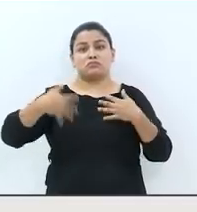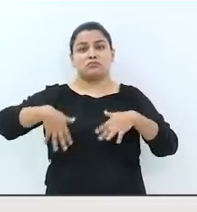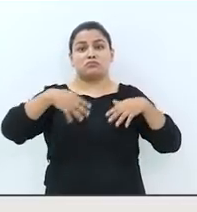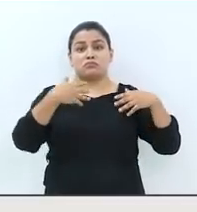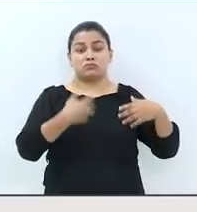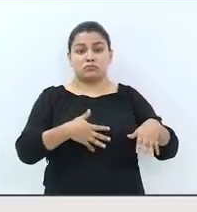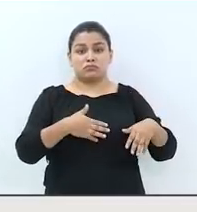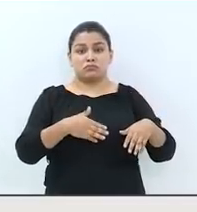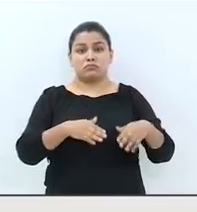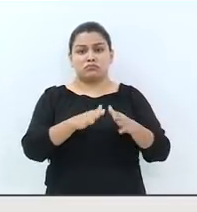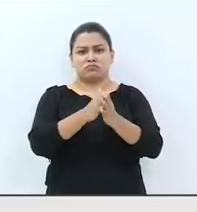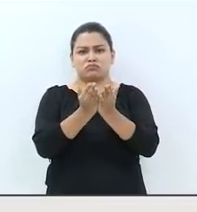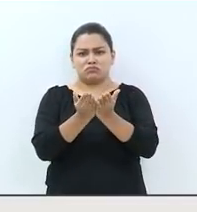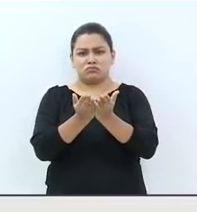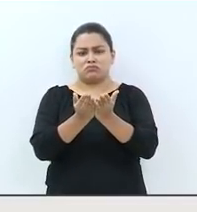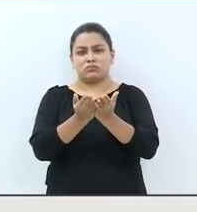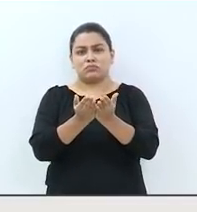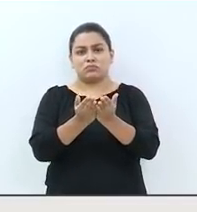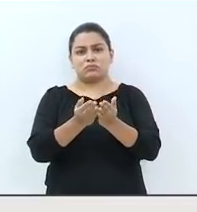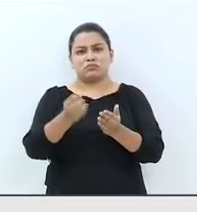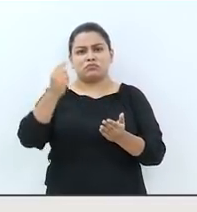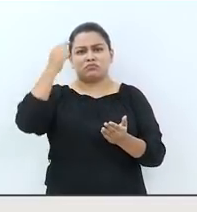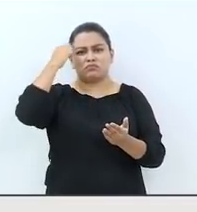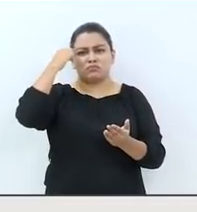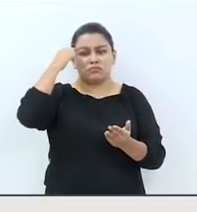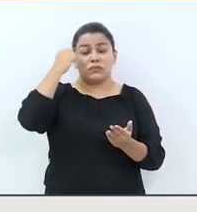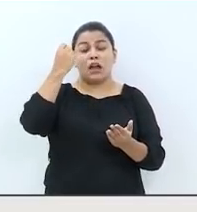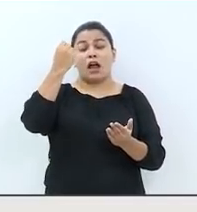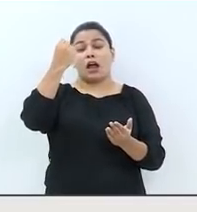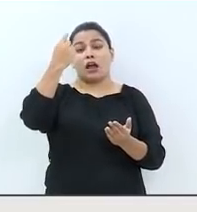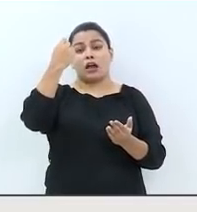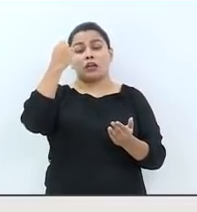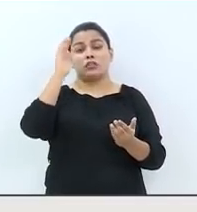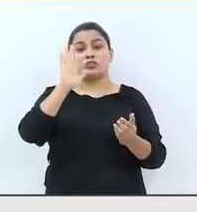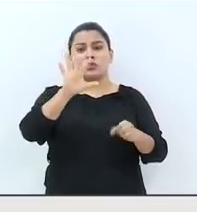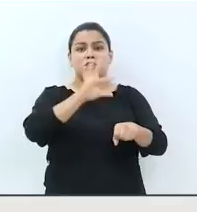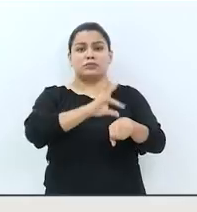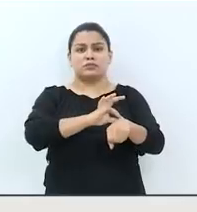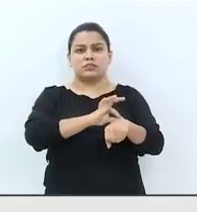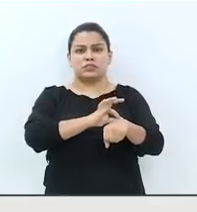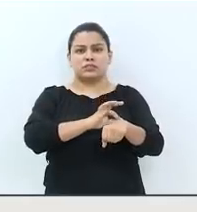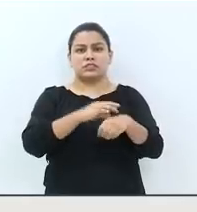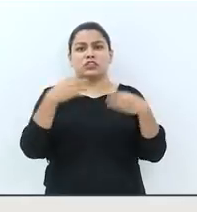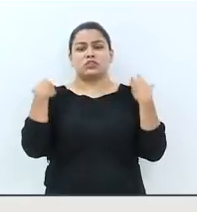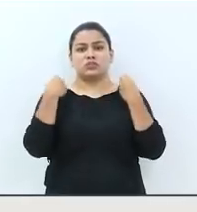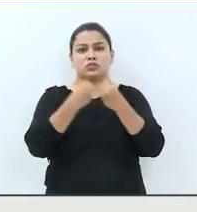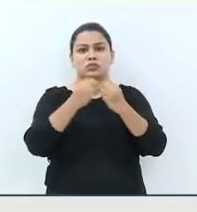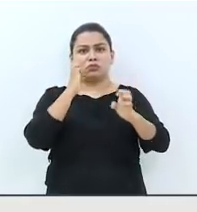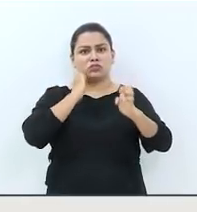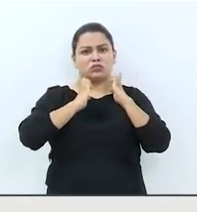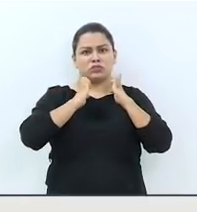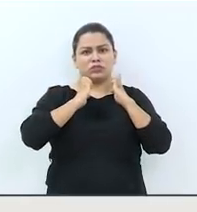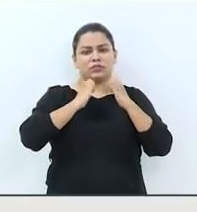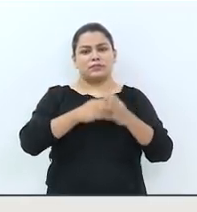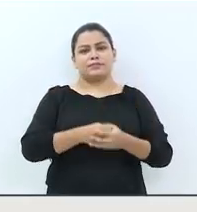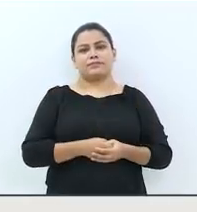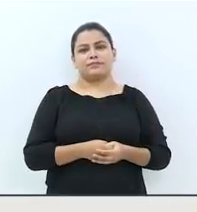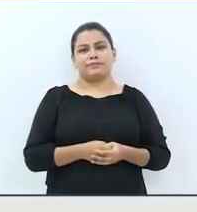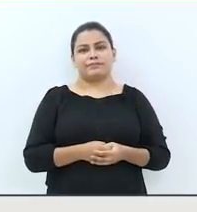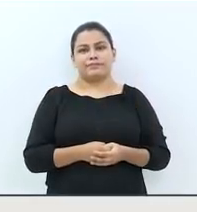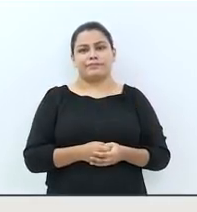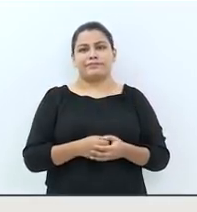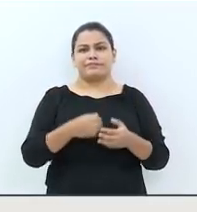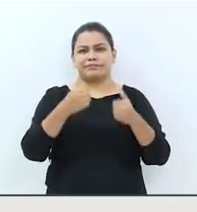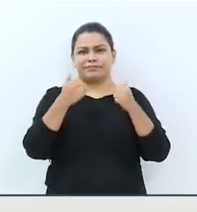portafolio reflexivo, ¿verdad?, sobre experiencias socioemocionales, para que no se vaya acumulando el trabajo, pues, al final.